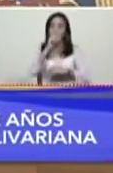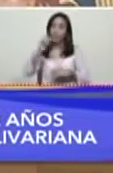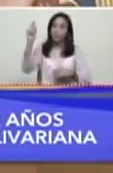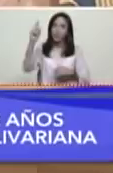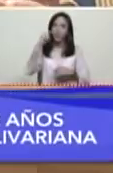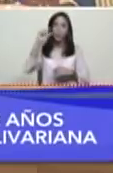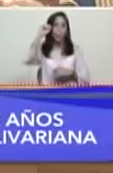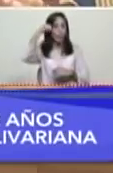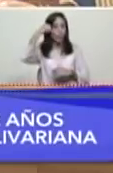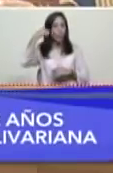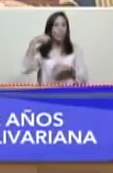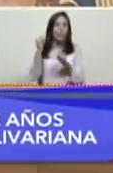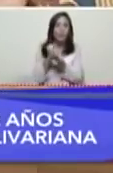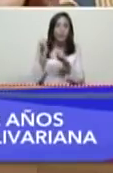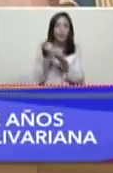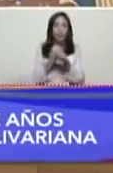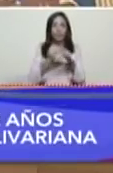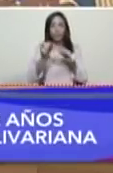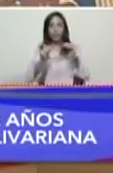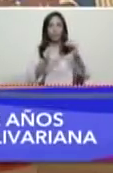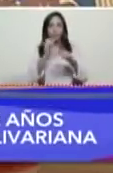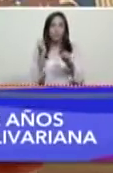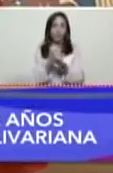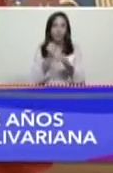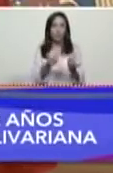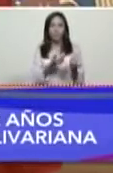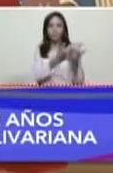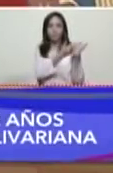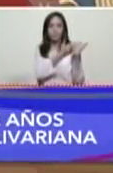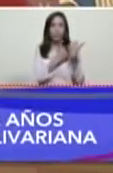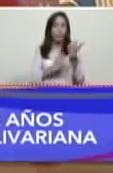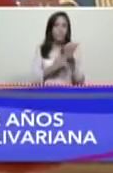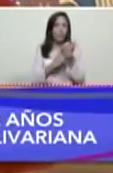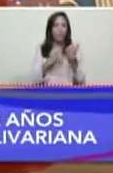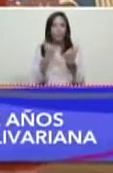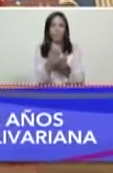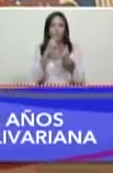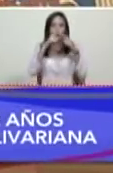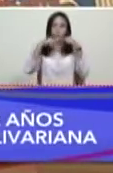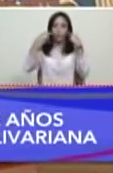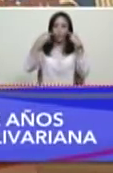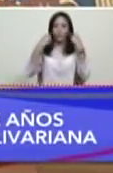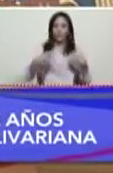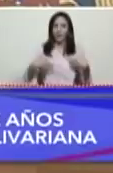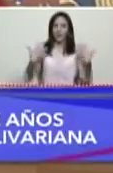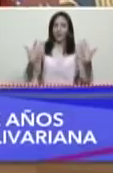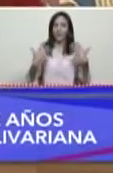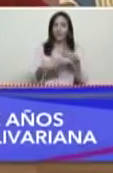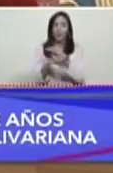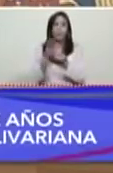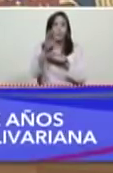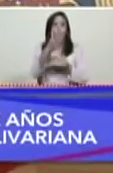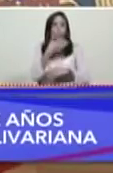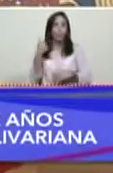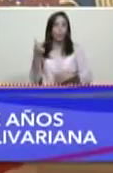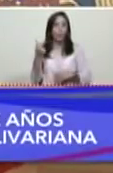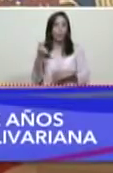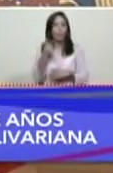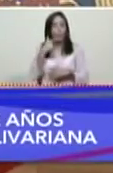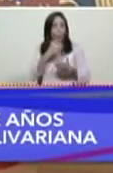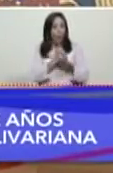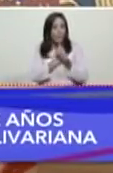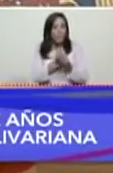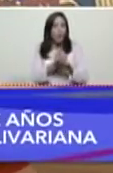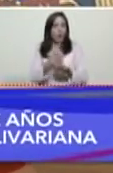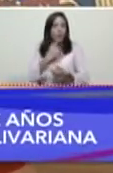recordarlo, trabajando con compromiso, con una sonrisa hacia el futuro, con amor profundo